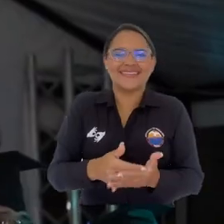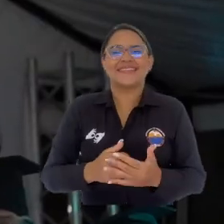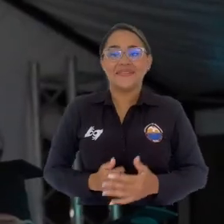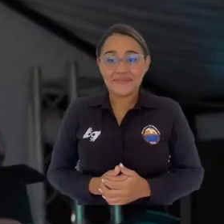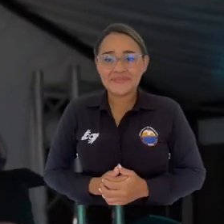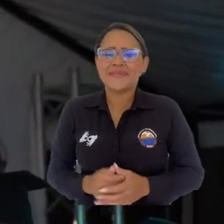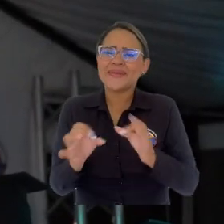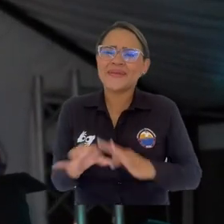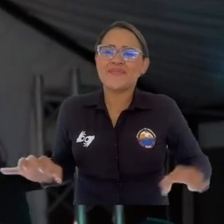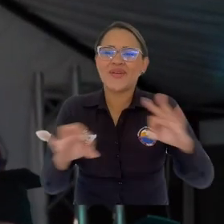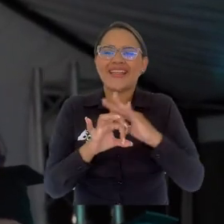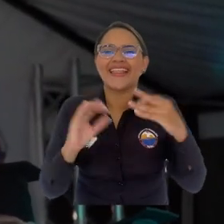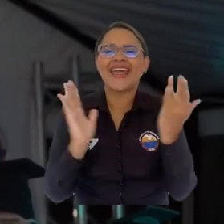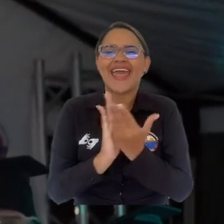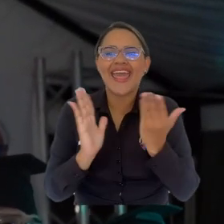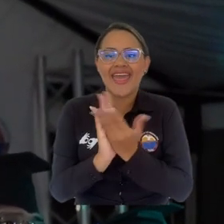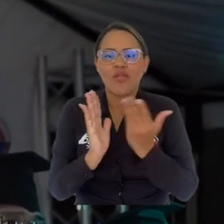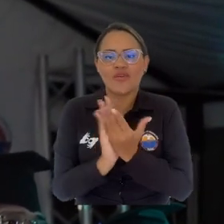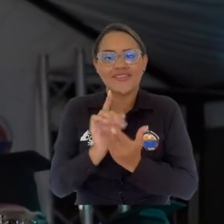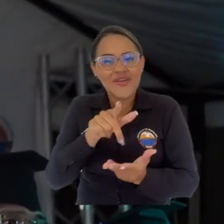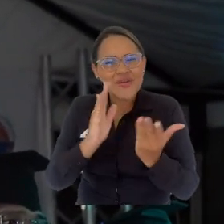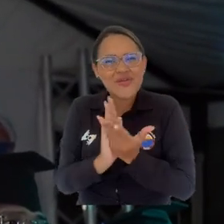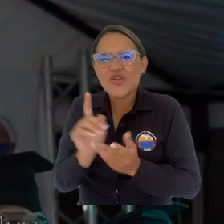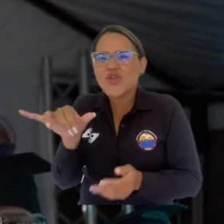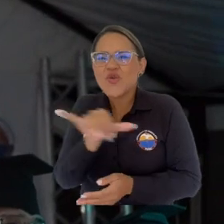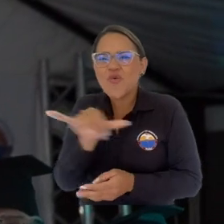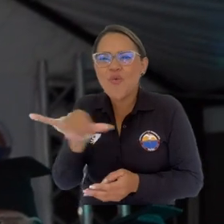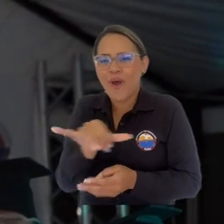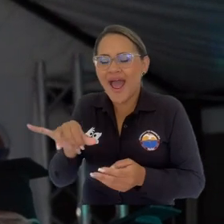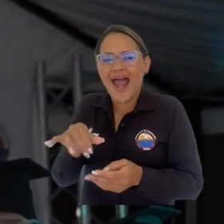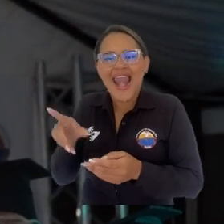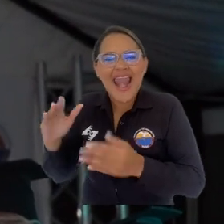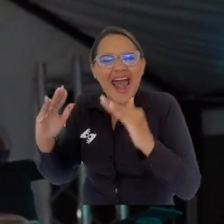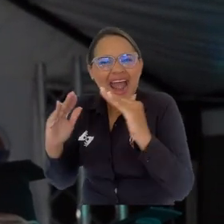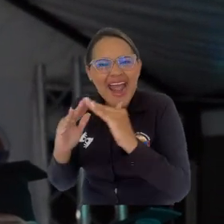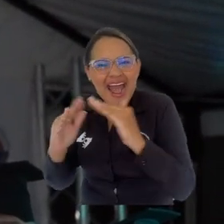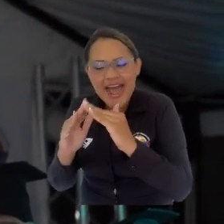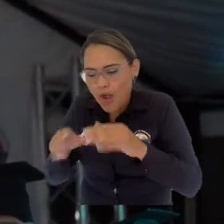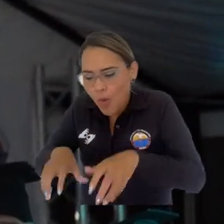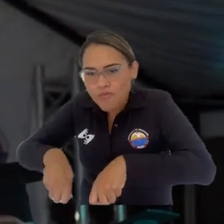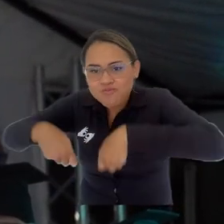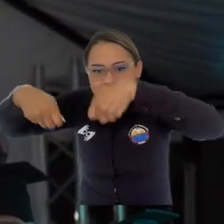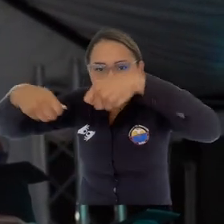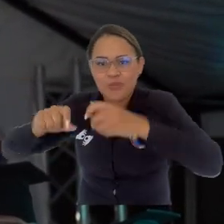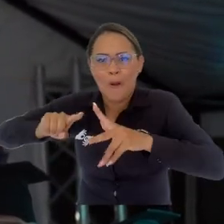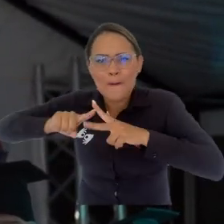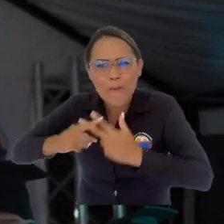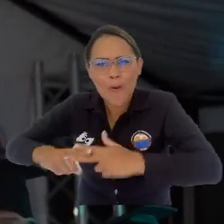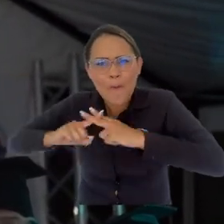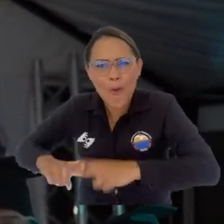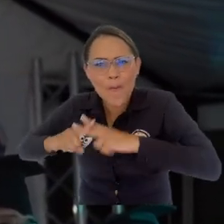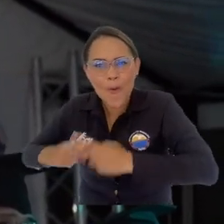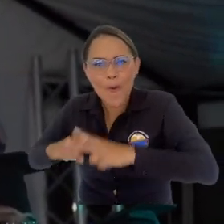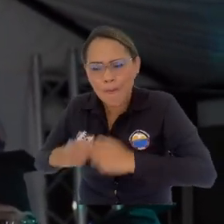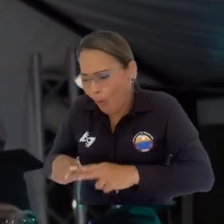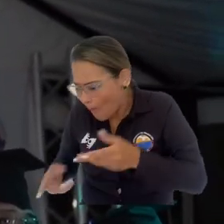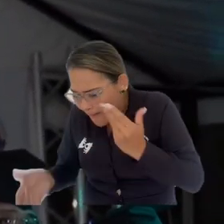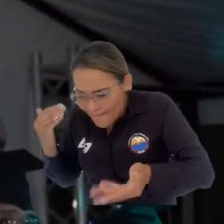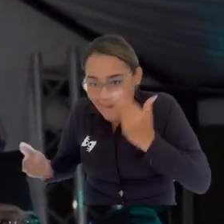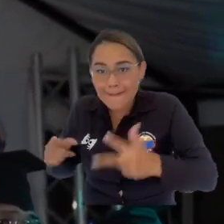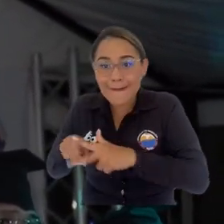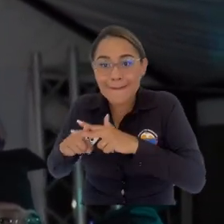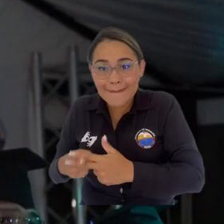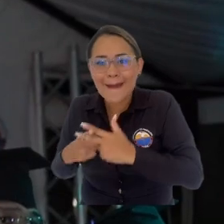educación Debería ser como esa caja de herramientas que tienen muchos en la casa los abuelos los papás que tienen de todo y que si no lo tienen en parapeta y